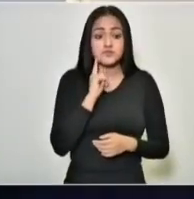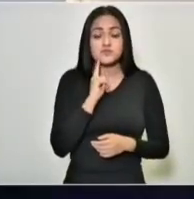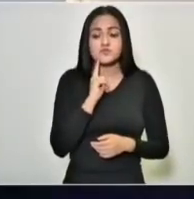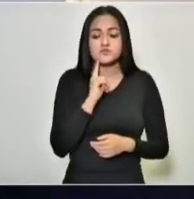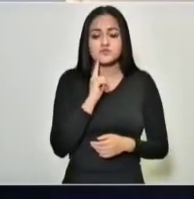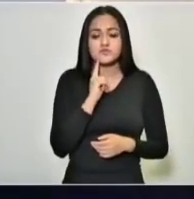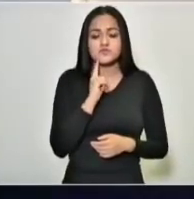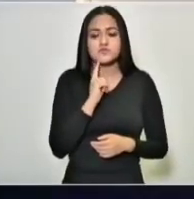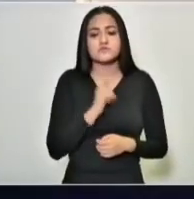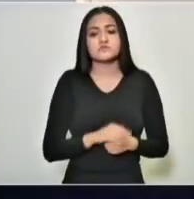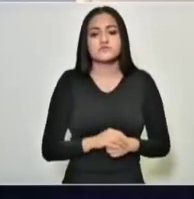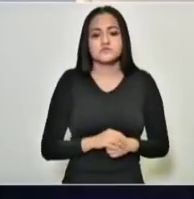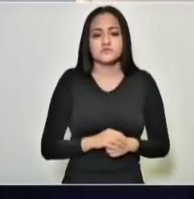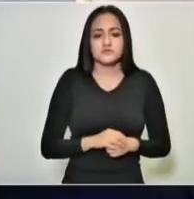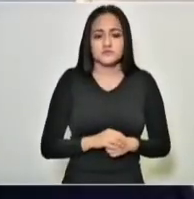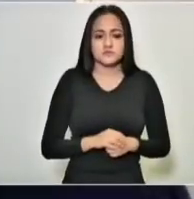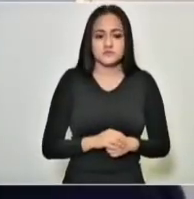fueron,